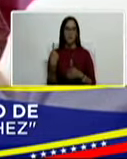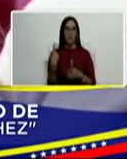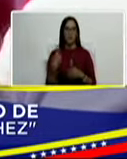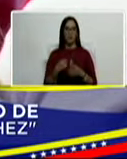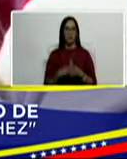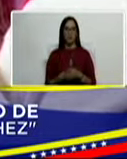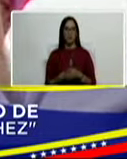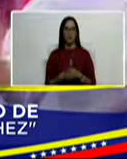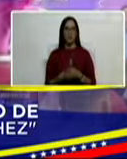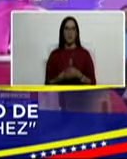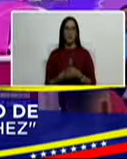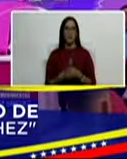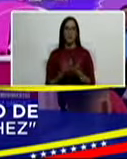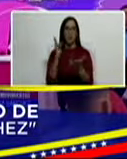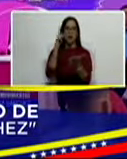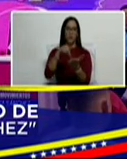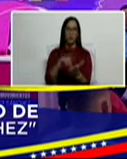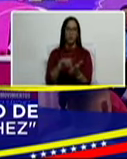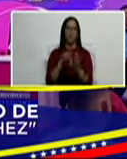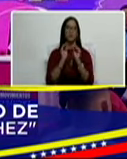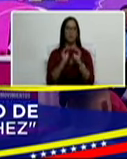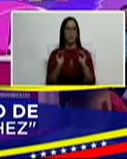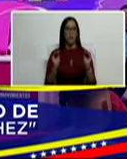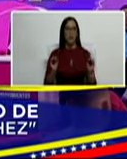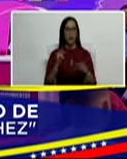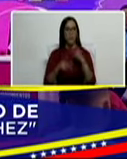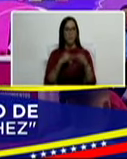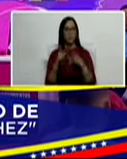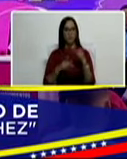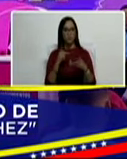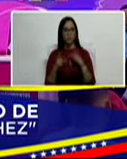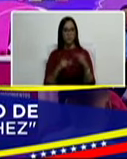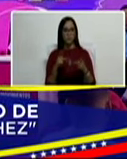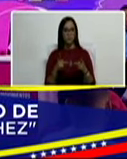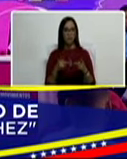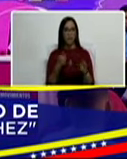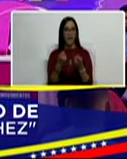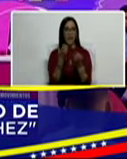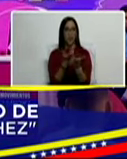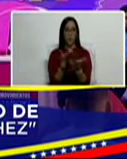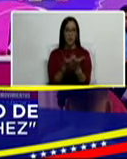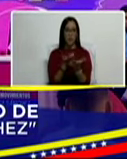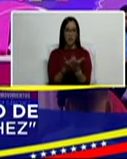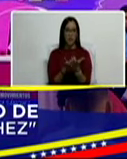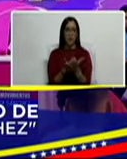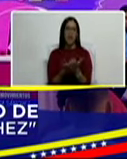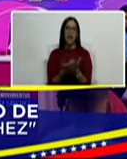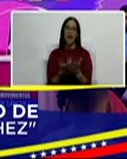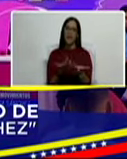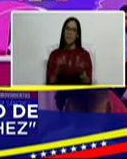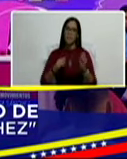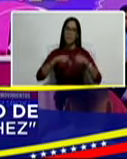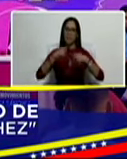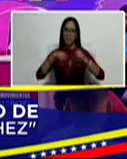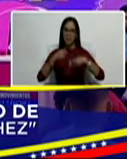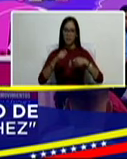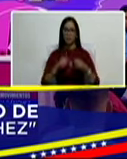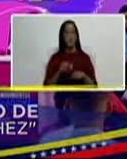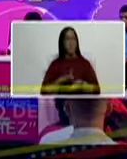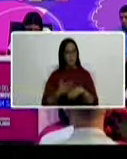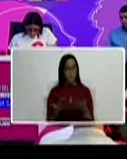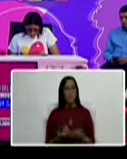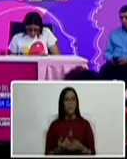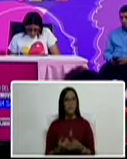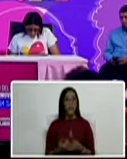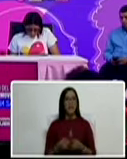que acudió a mi llamado, a la producción, a la economía, al emprendimiento. Porque fue